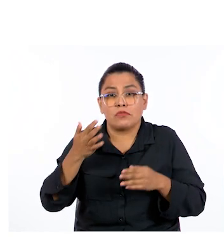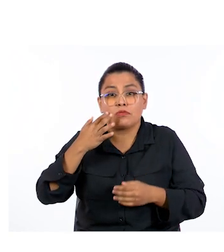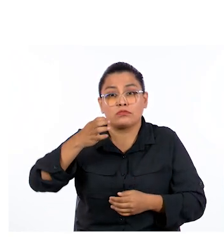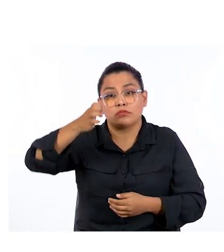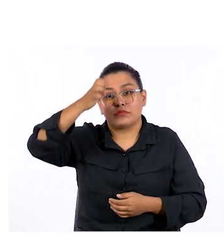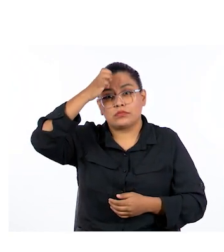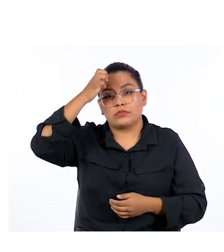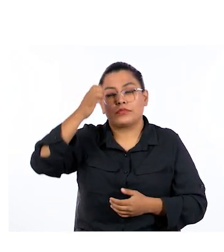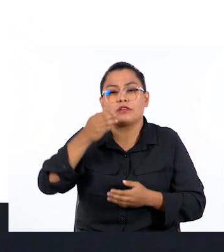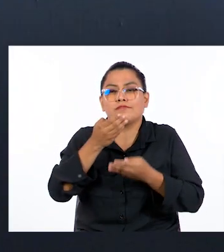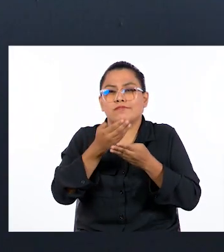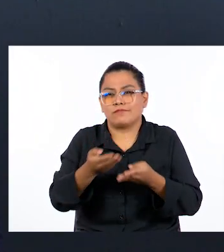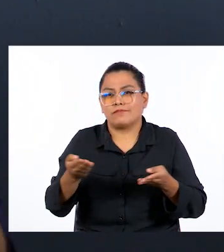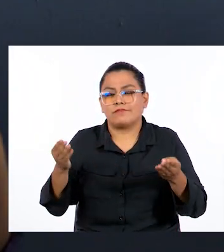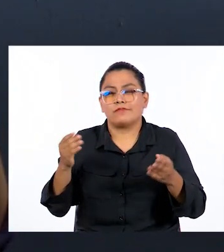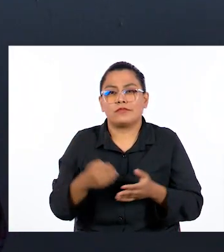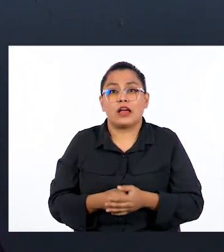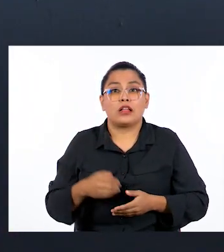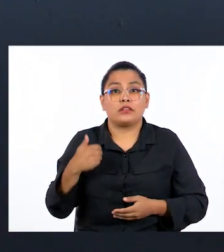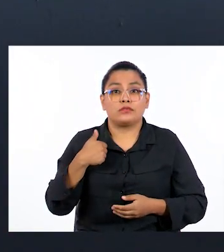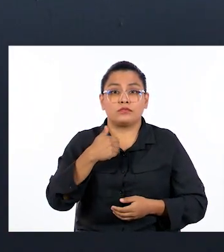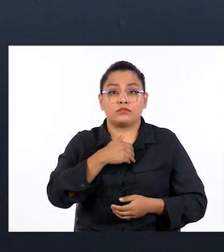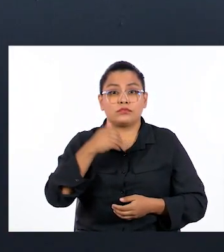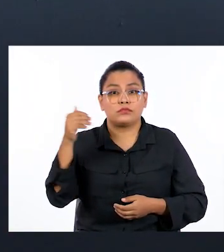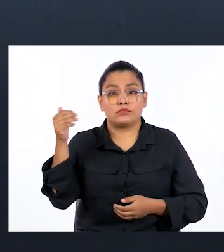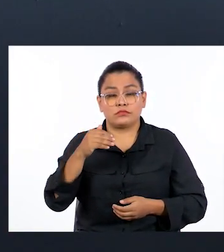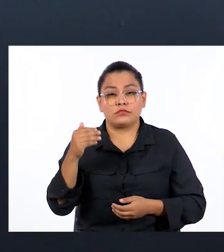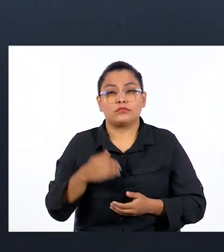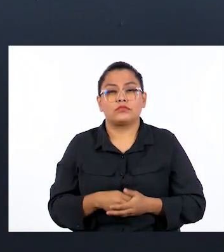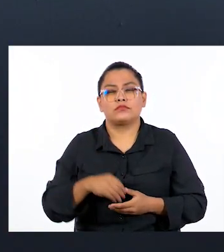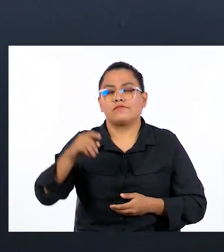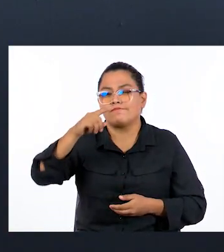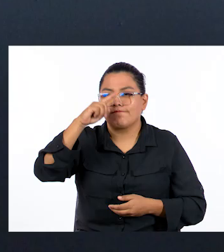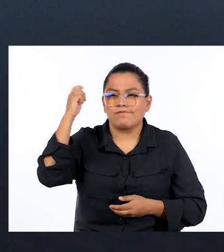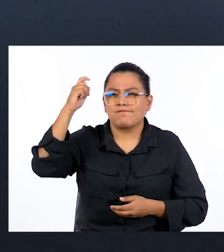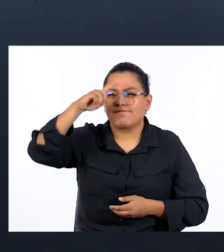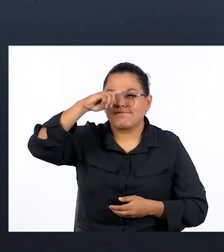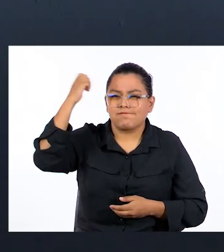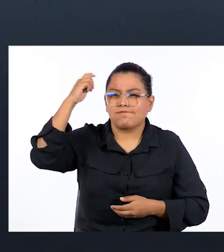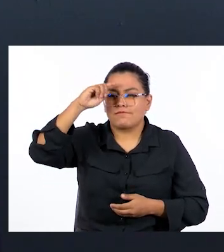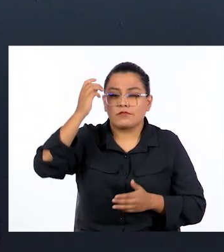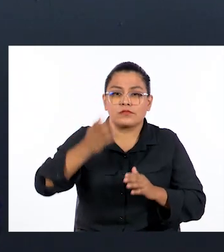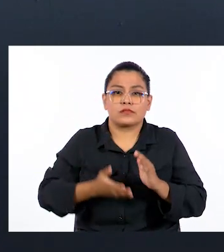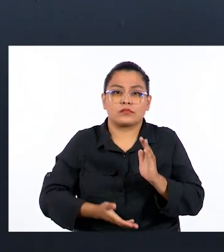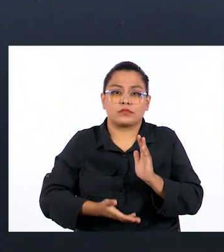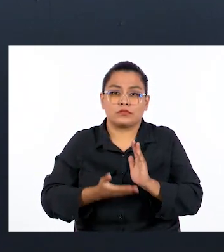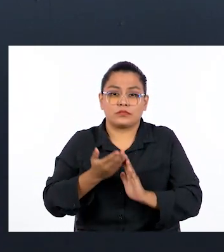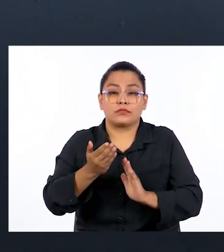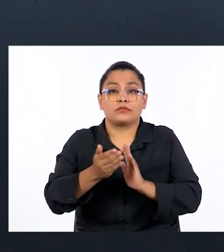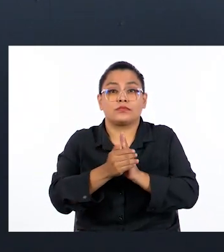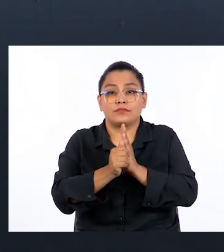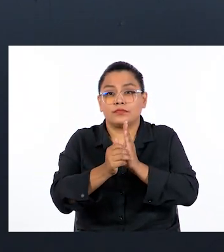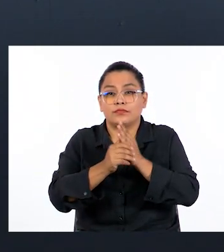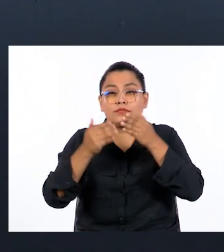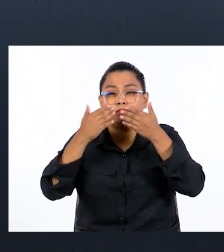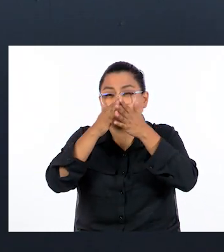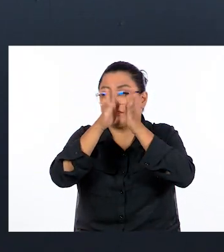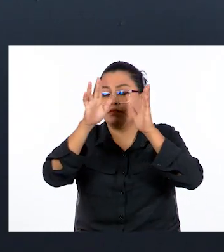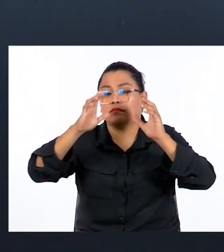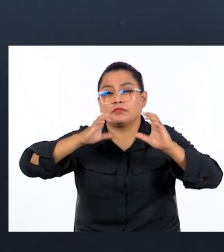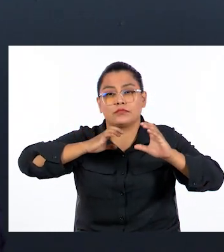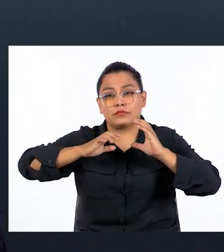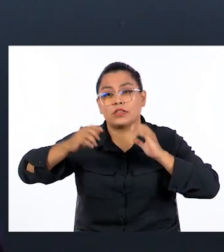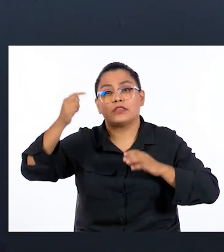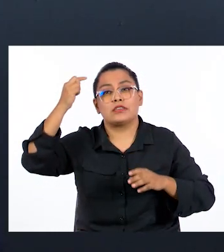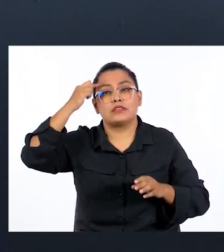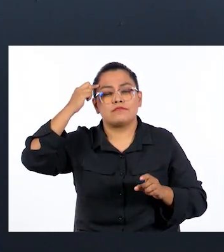estudiantado en caso de error. Con estas herramientas, el Ministerio de Educación trabaja por el desarrollo de las